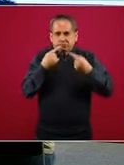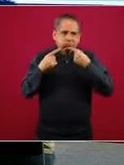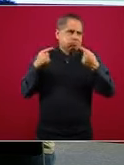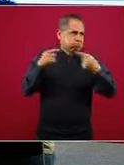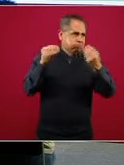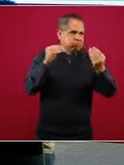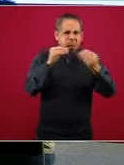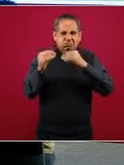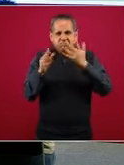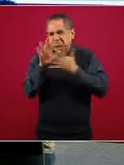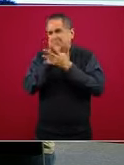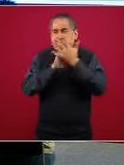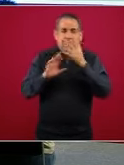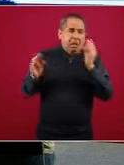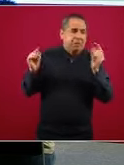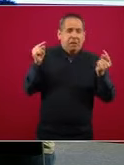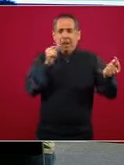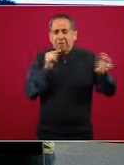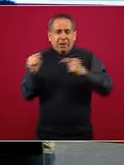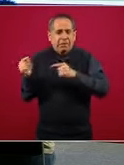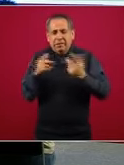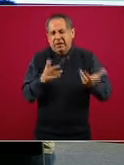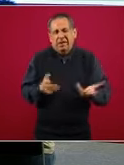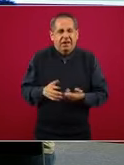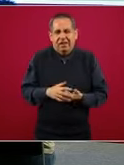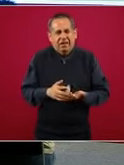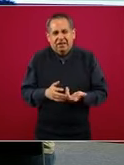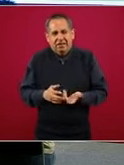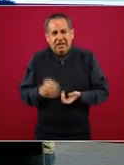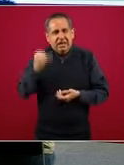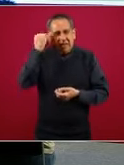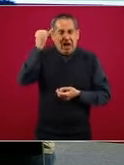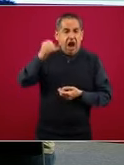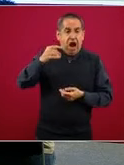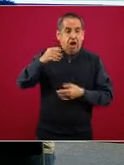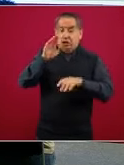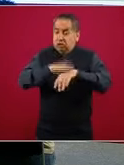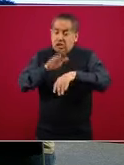de polarización pública, la idea de pruebas.